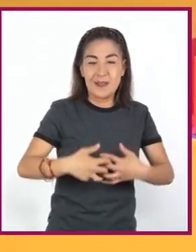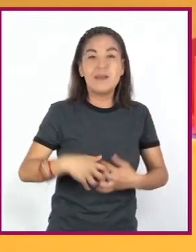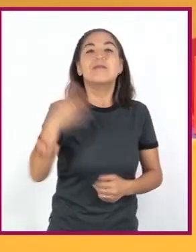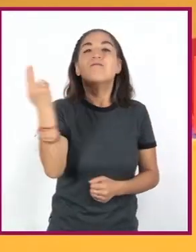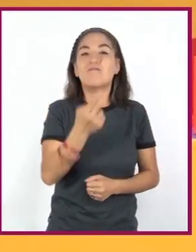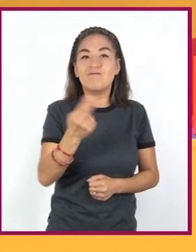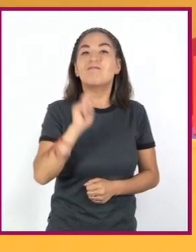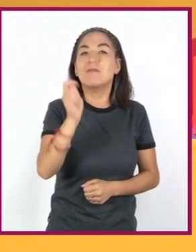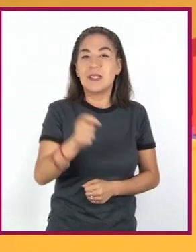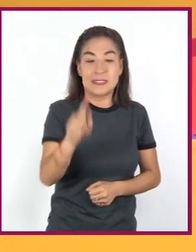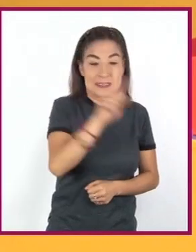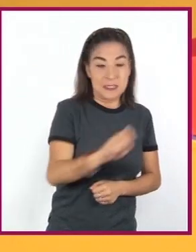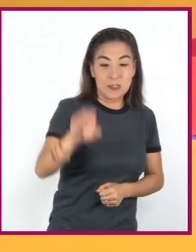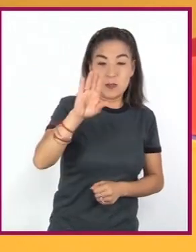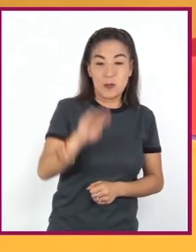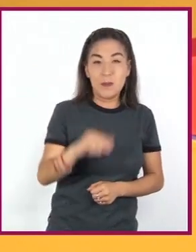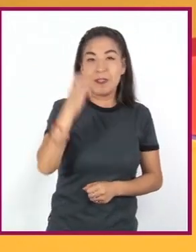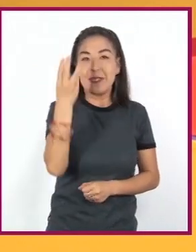requieren